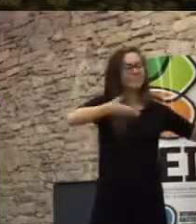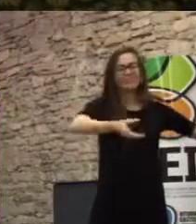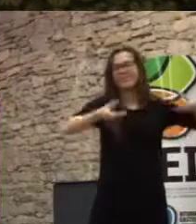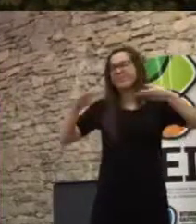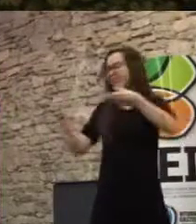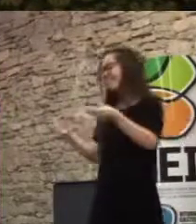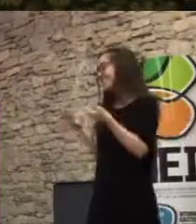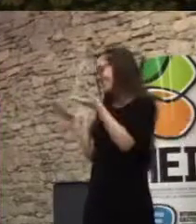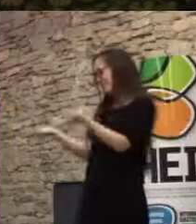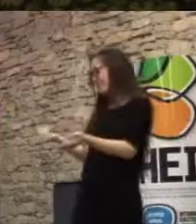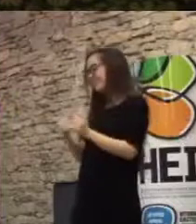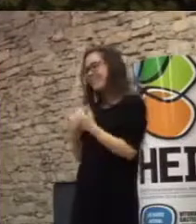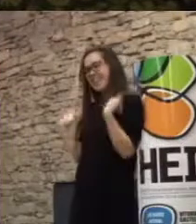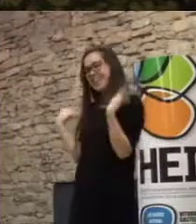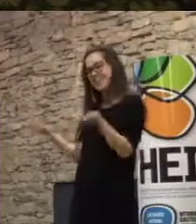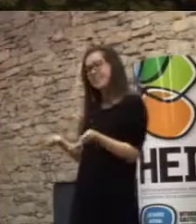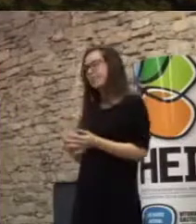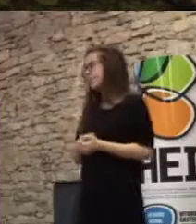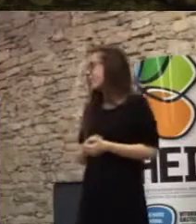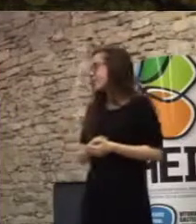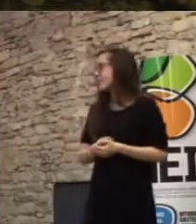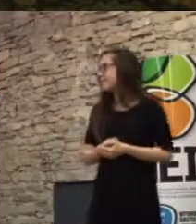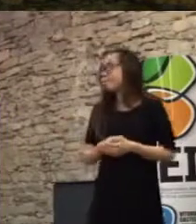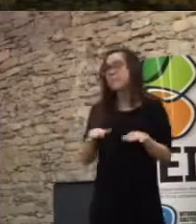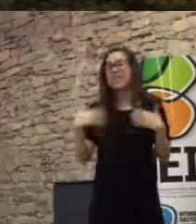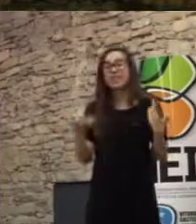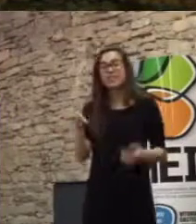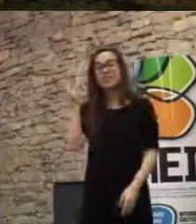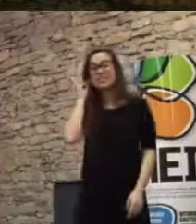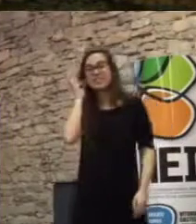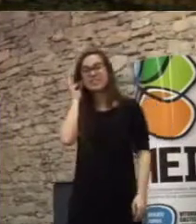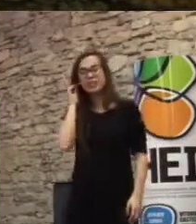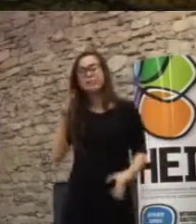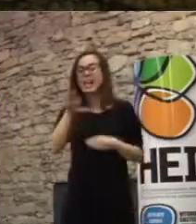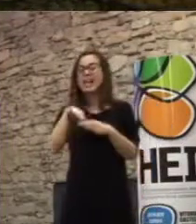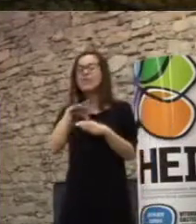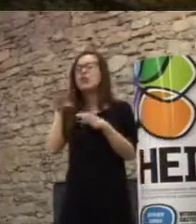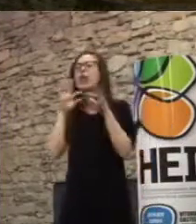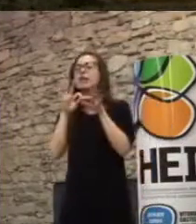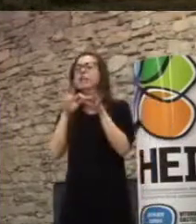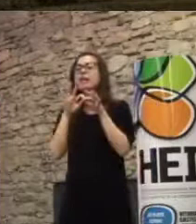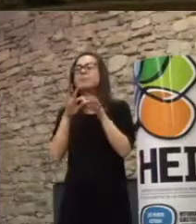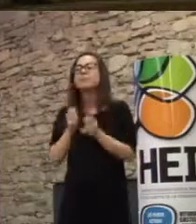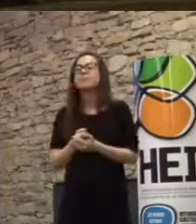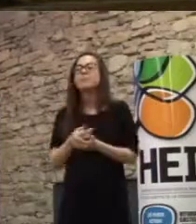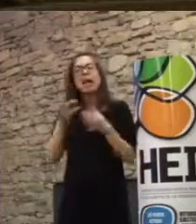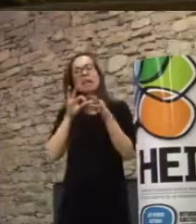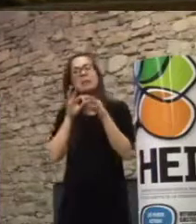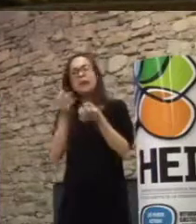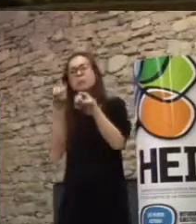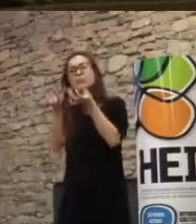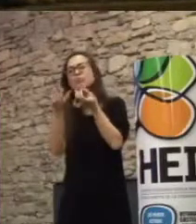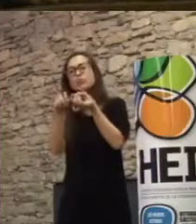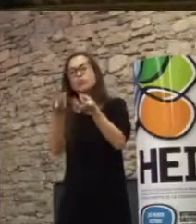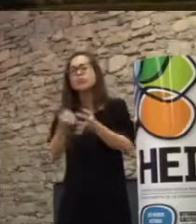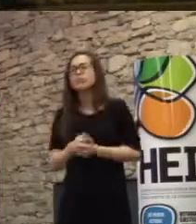roja de nestlé total que la chica se toma un café con las amigas y les dice a las amigas